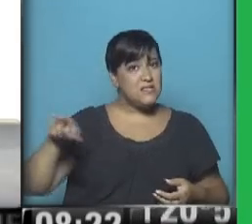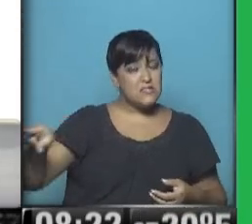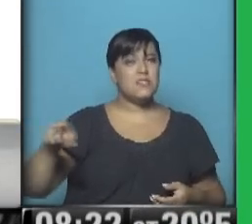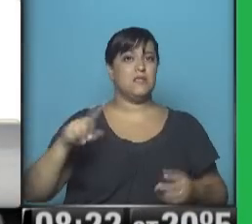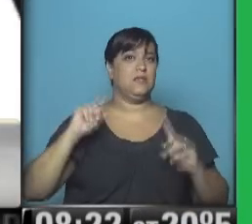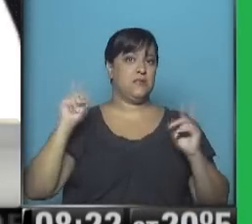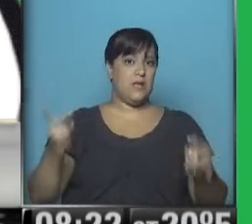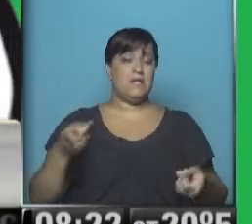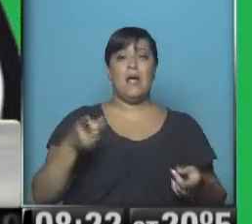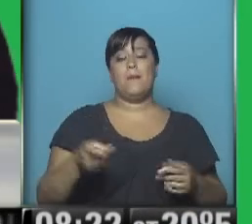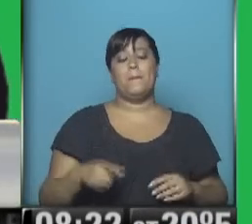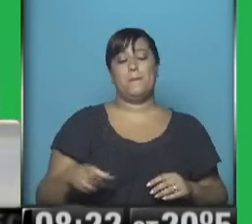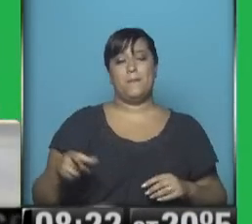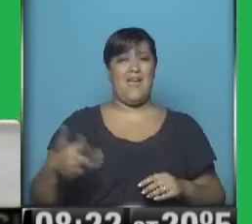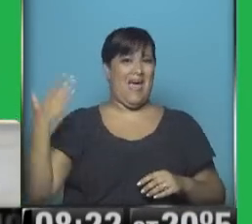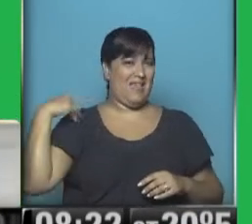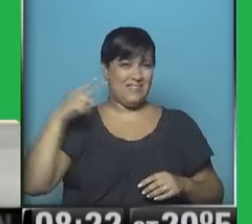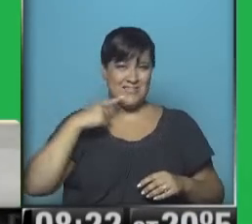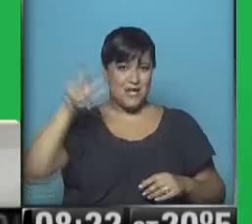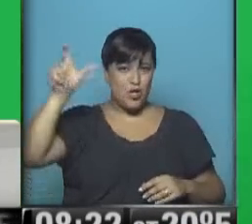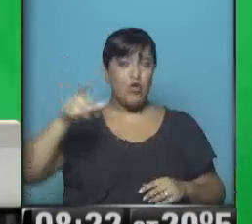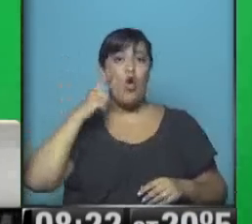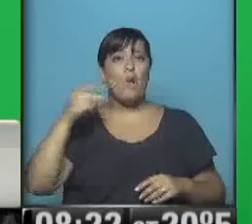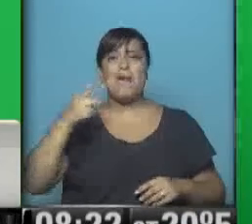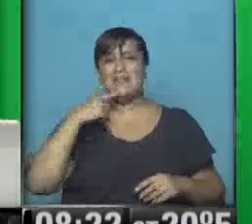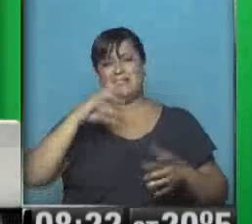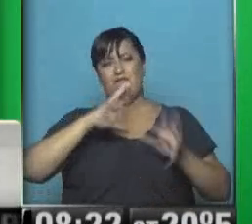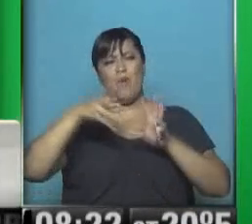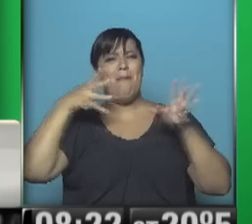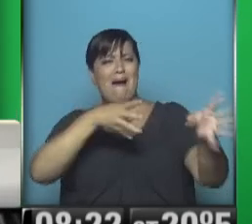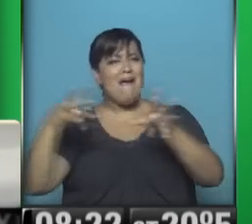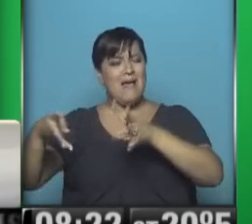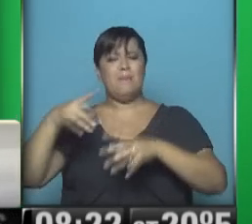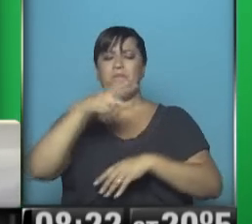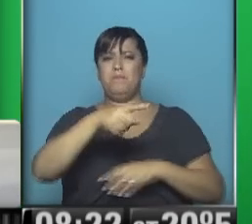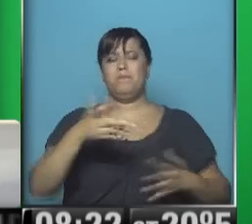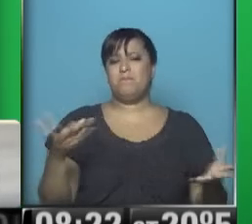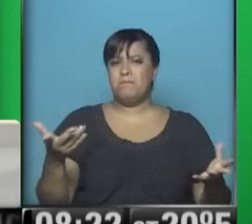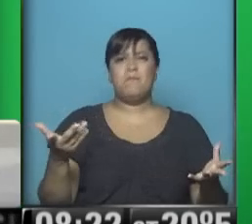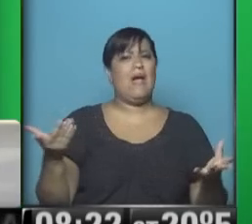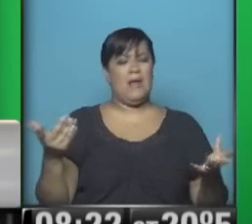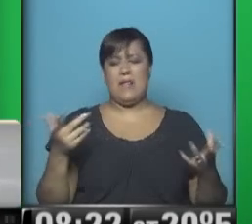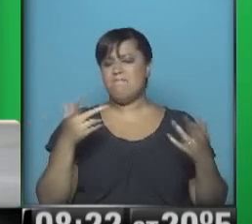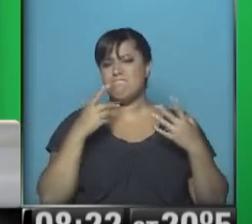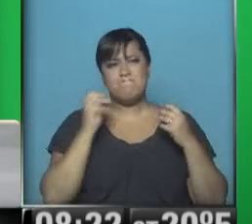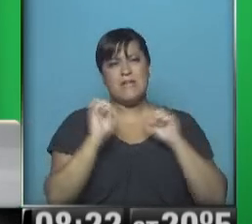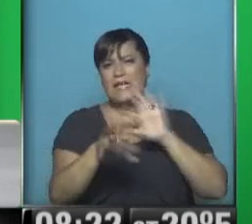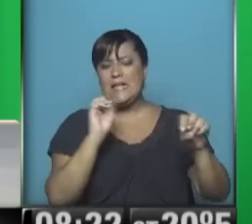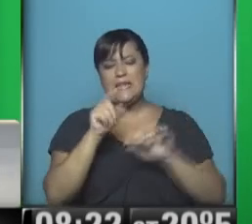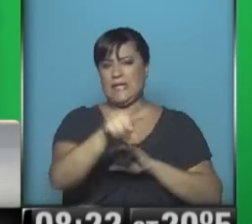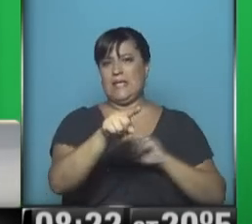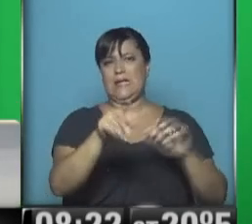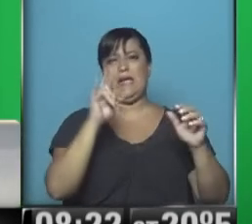también esta declaración de Al Qaeda, la guerra del yihadismo desde algunos sectores han criticado esta etapa que